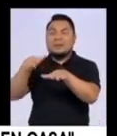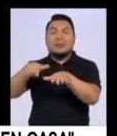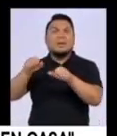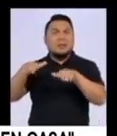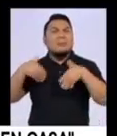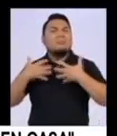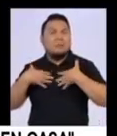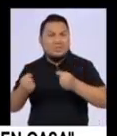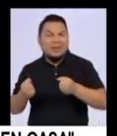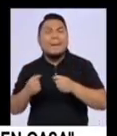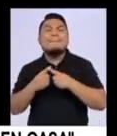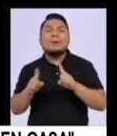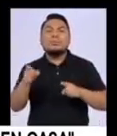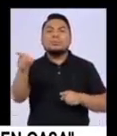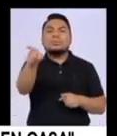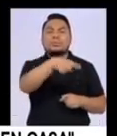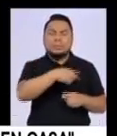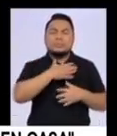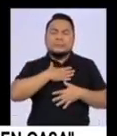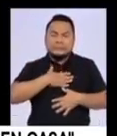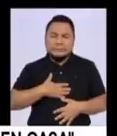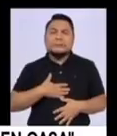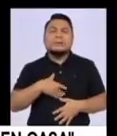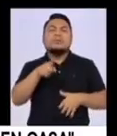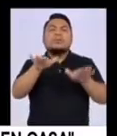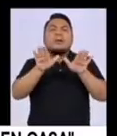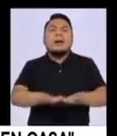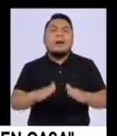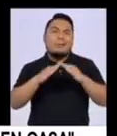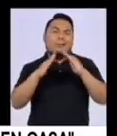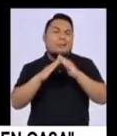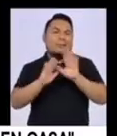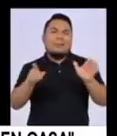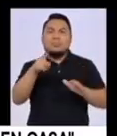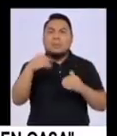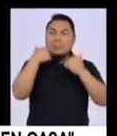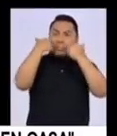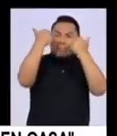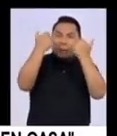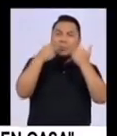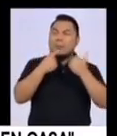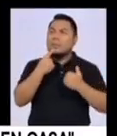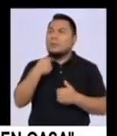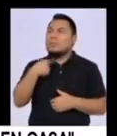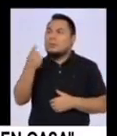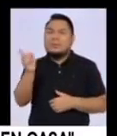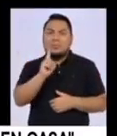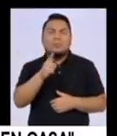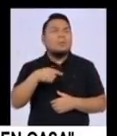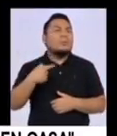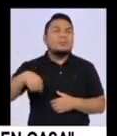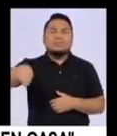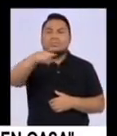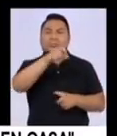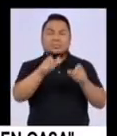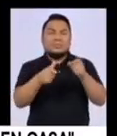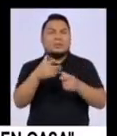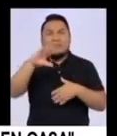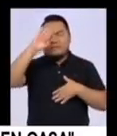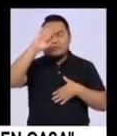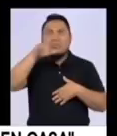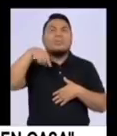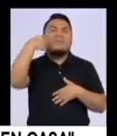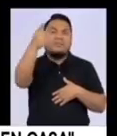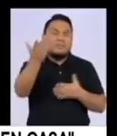realmente tenemos que poner nuestra parte, quedémonos en casa, no tengamos miedo, no tengamos vergüenza. Finalmente a todos nos va a dar. Si